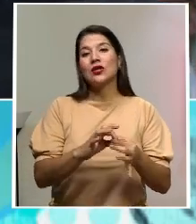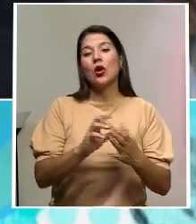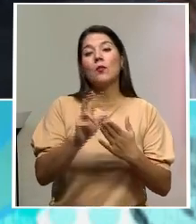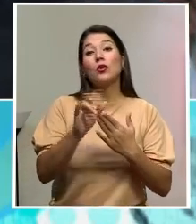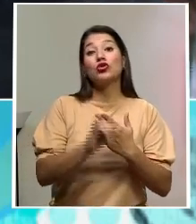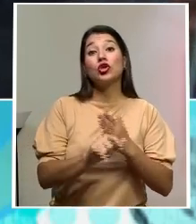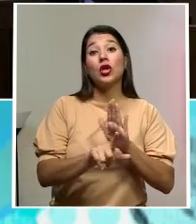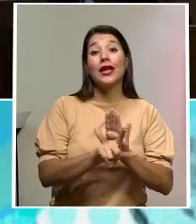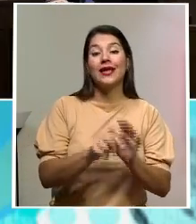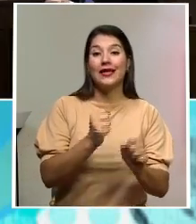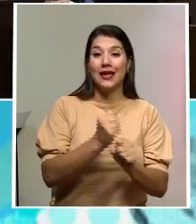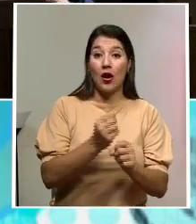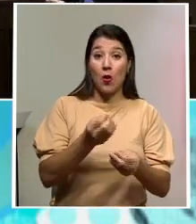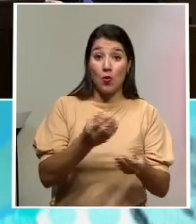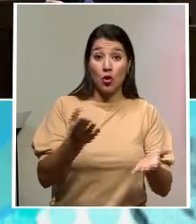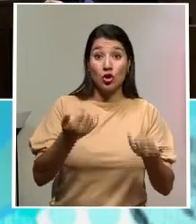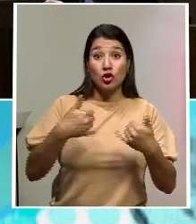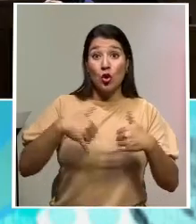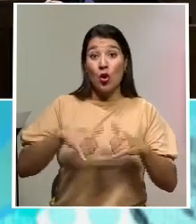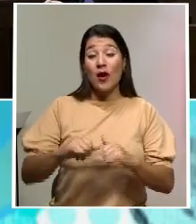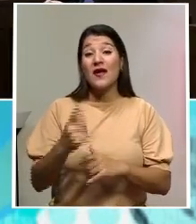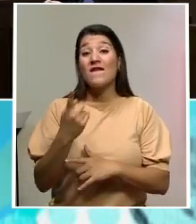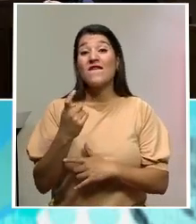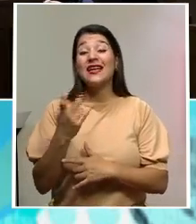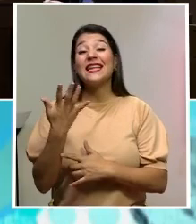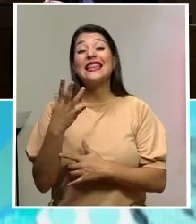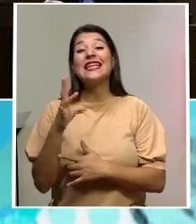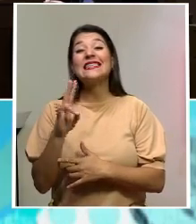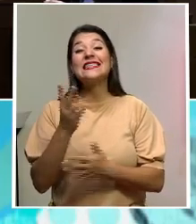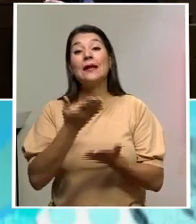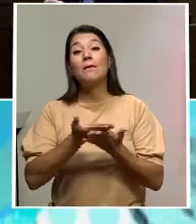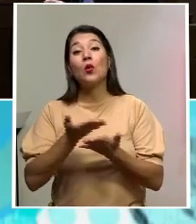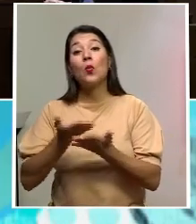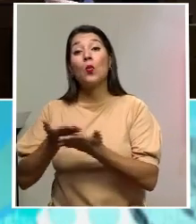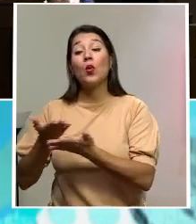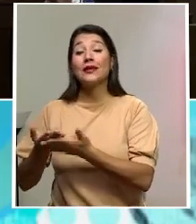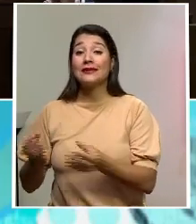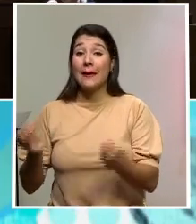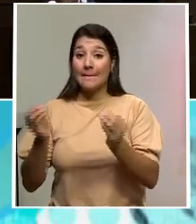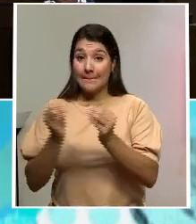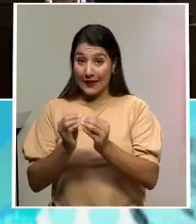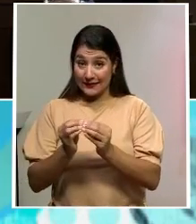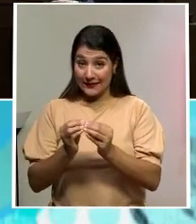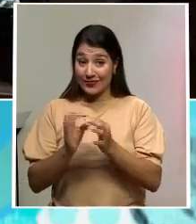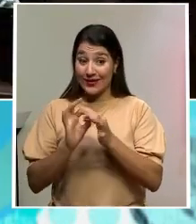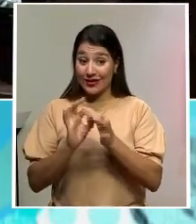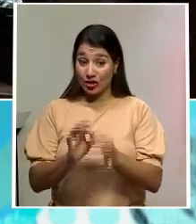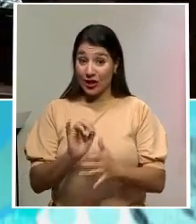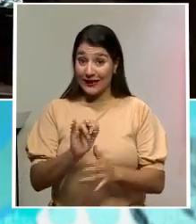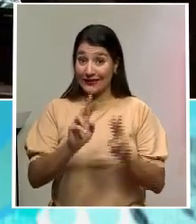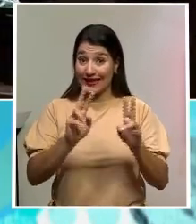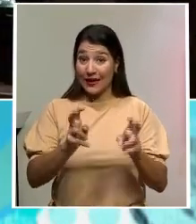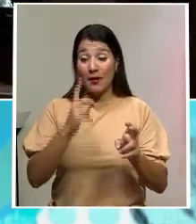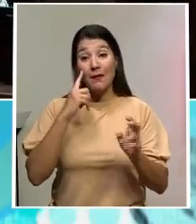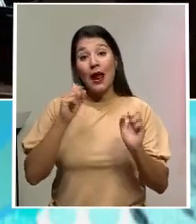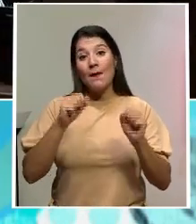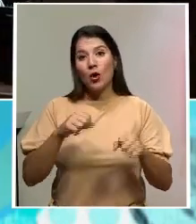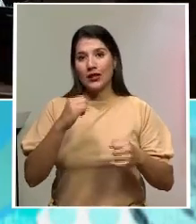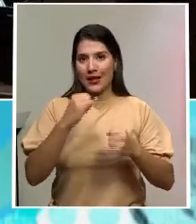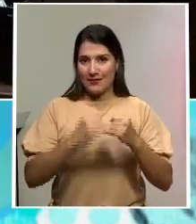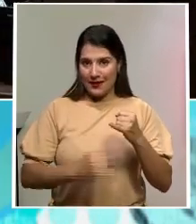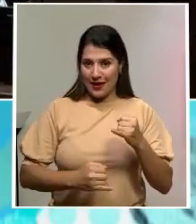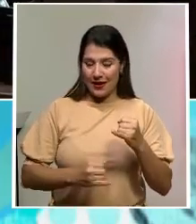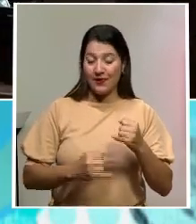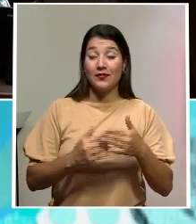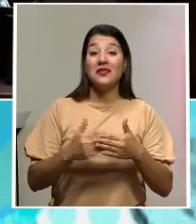quedan 17 mociones de reiteración para poder terminar con este tema. Evidentemente después vendrá otro